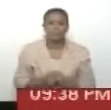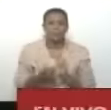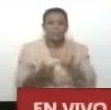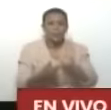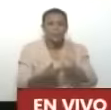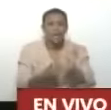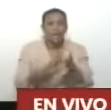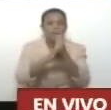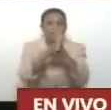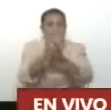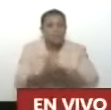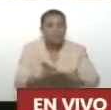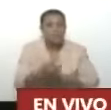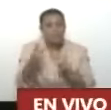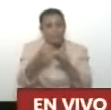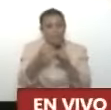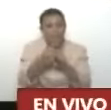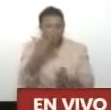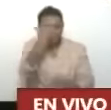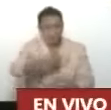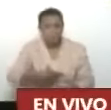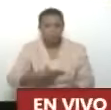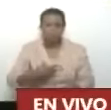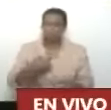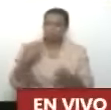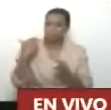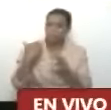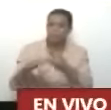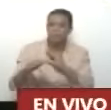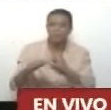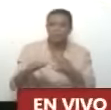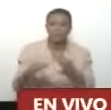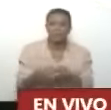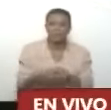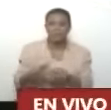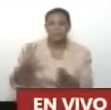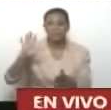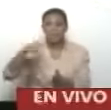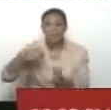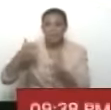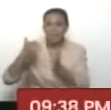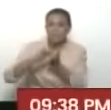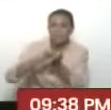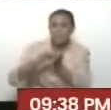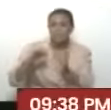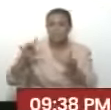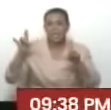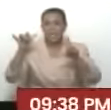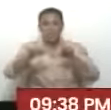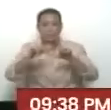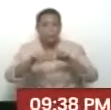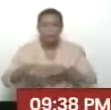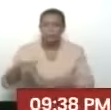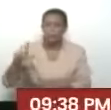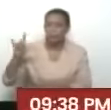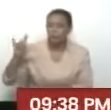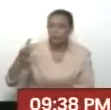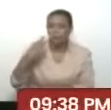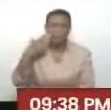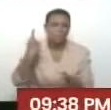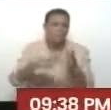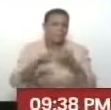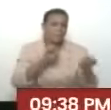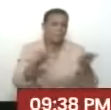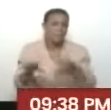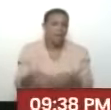del discurso de las palabras que yo dé. Y así fue, estrenamos y después la lancé por las redes sociales. Sí, gracias, y eso gracias. Va corriendo. Así es, así es.